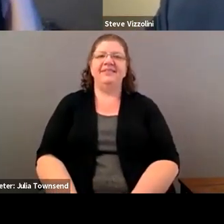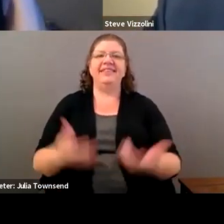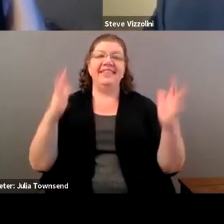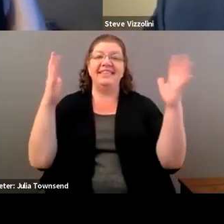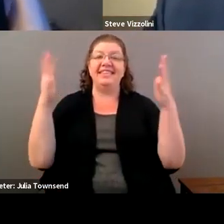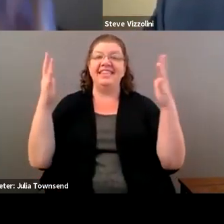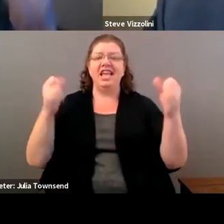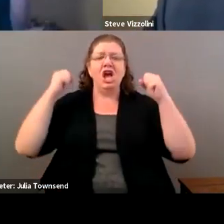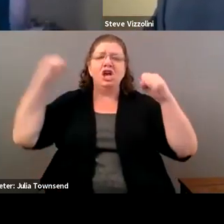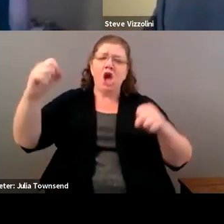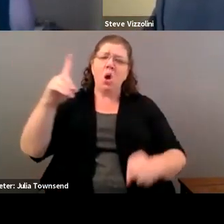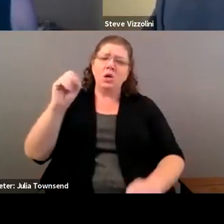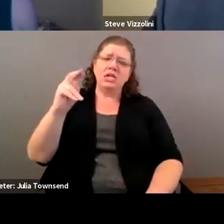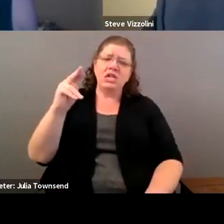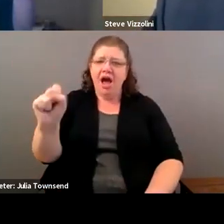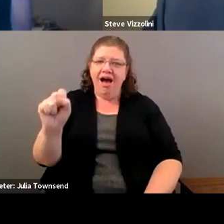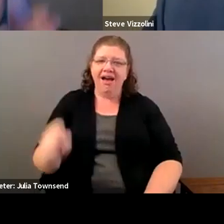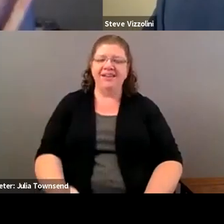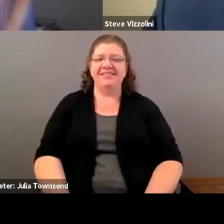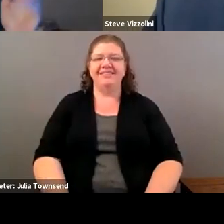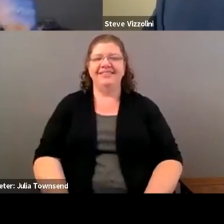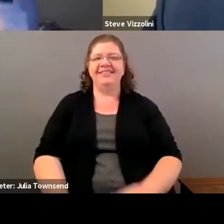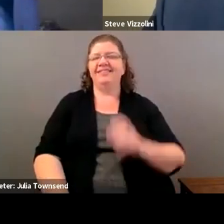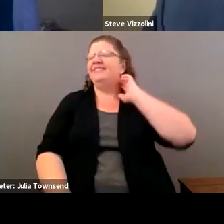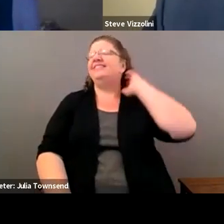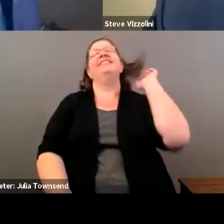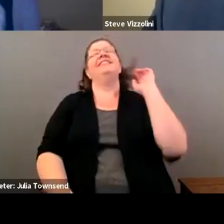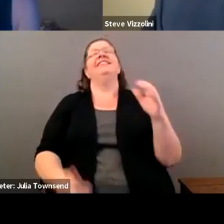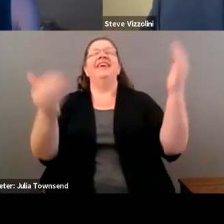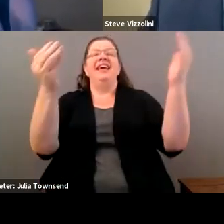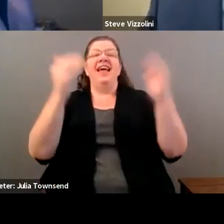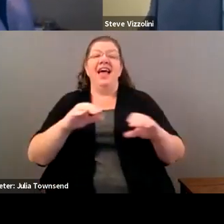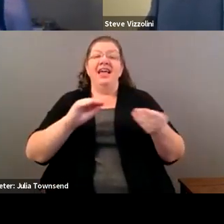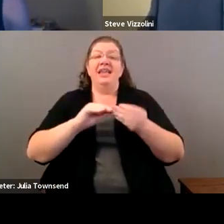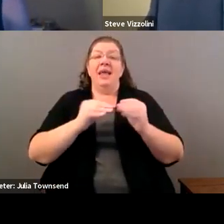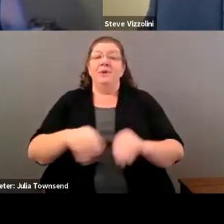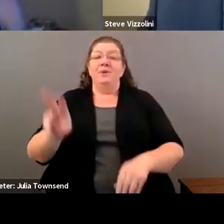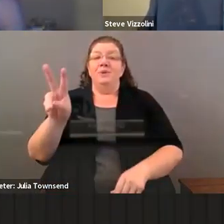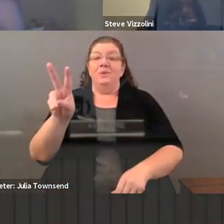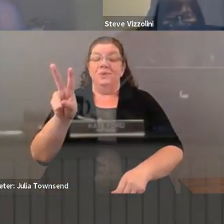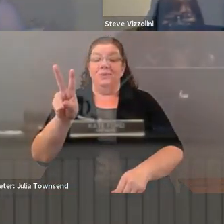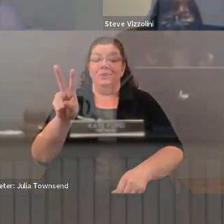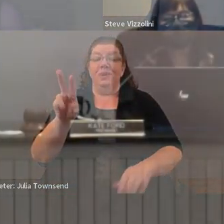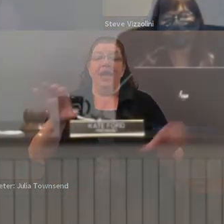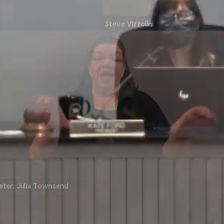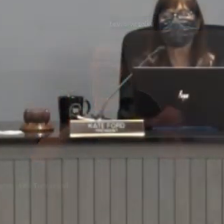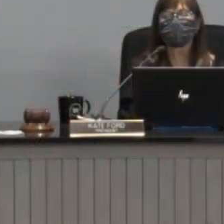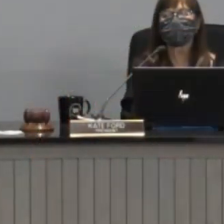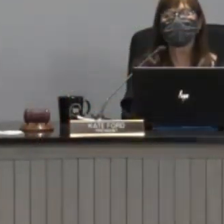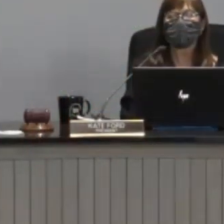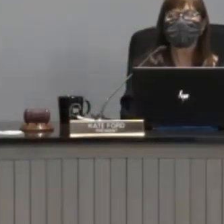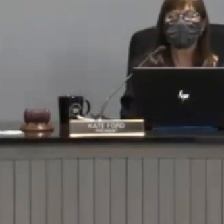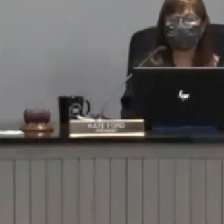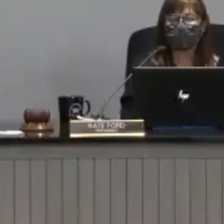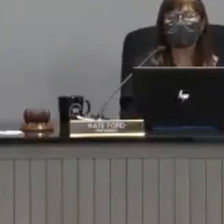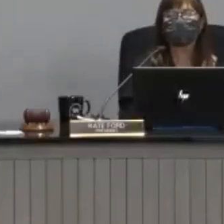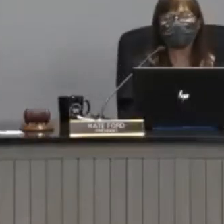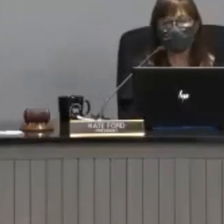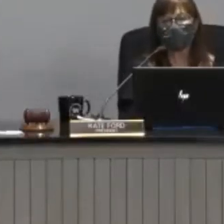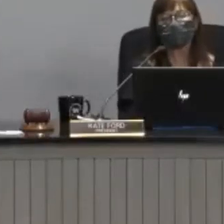arriba lo tanto ahora pasamos al artículo número 2 y esta es la recomendación